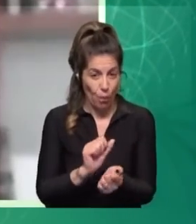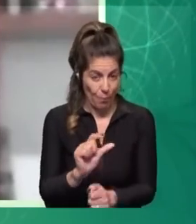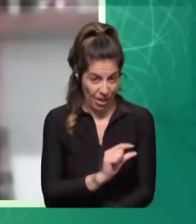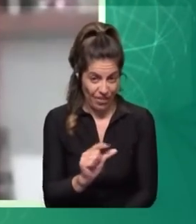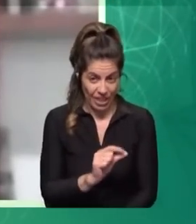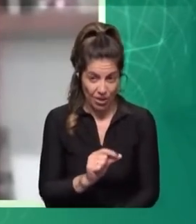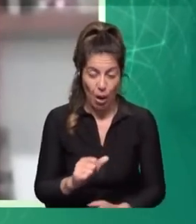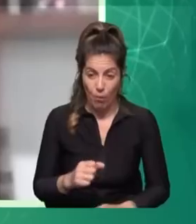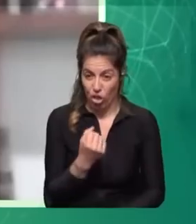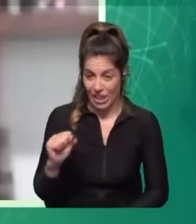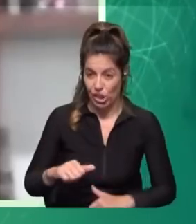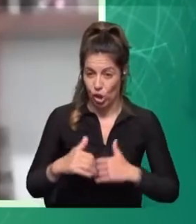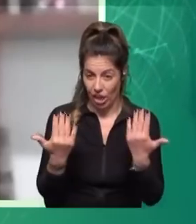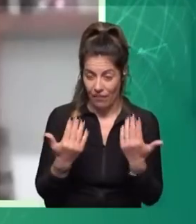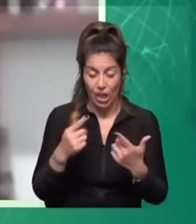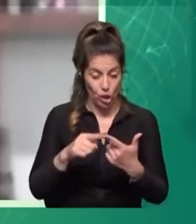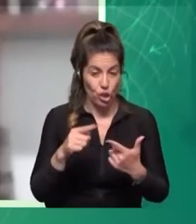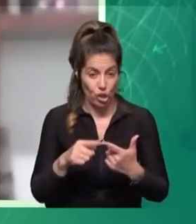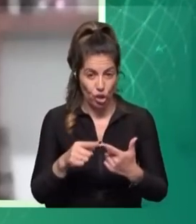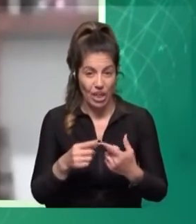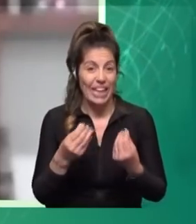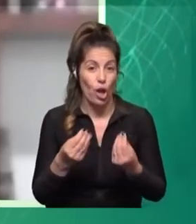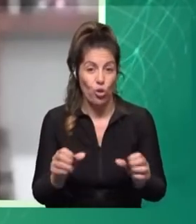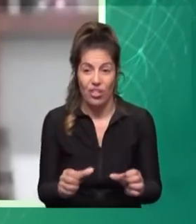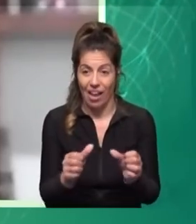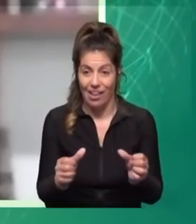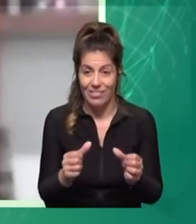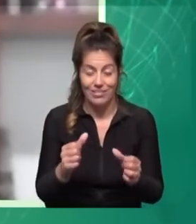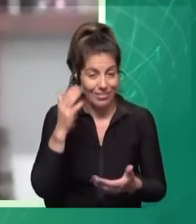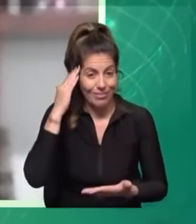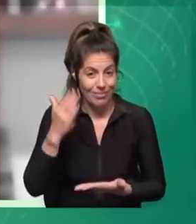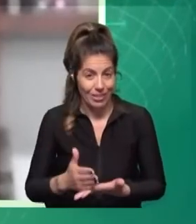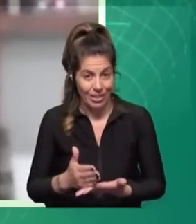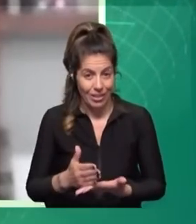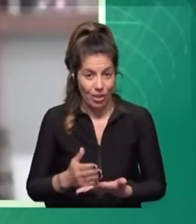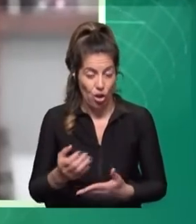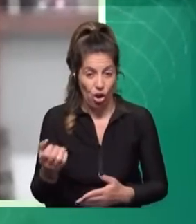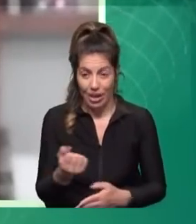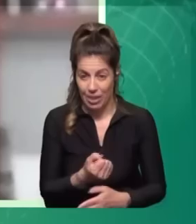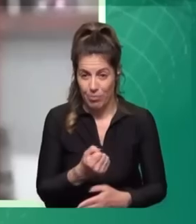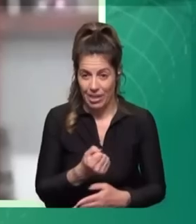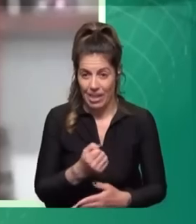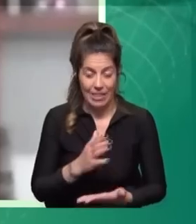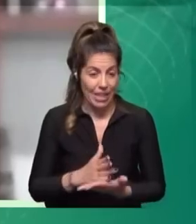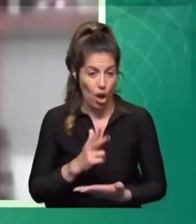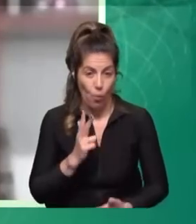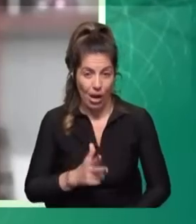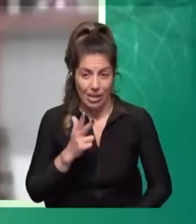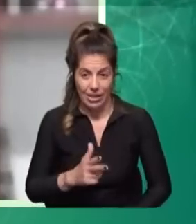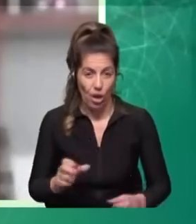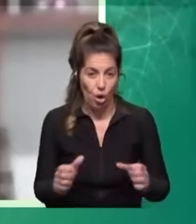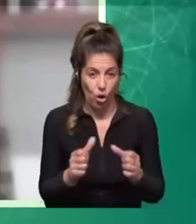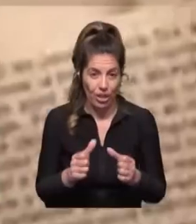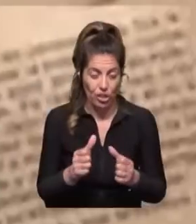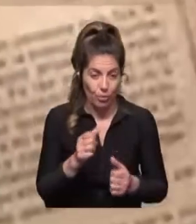ante delitos graves y otra Que describa qué cosa es el terrorismo de estado o los crímenes de lesa humanidad o los crímenes cometidos por